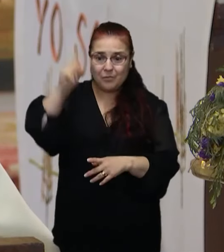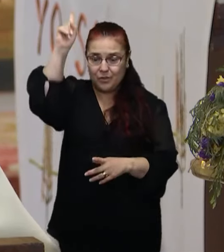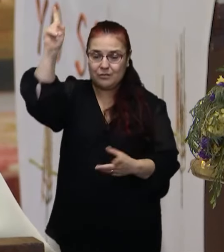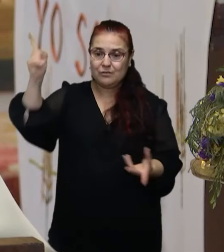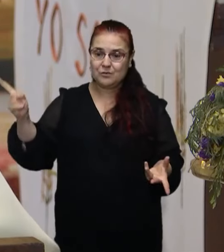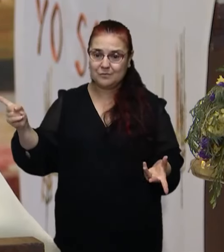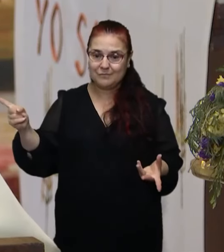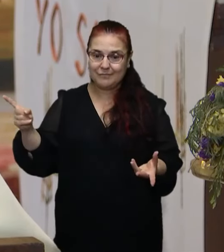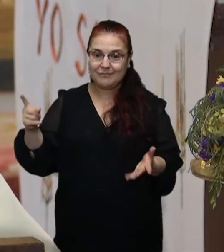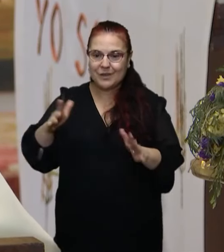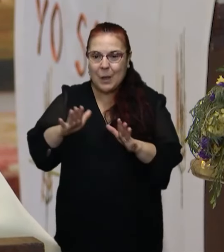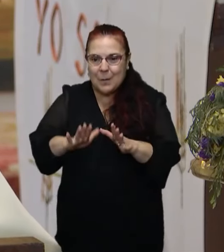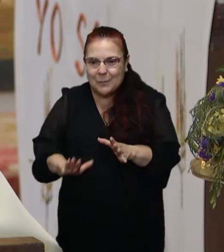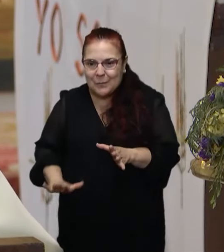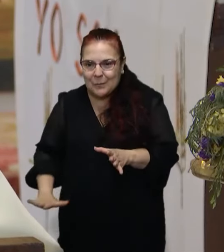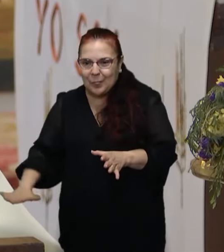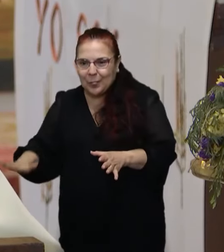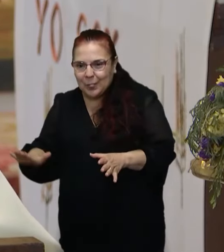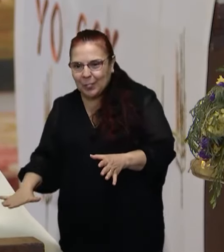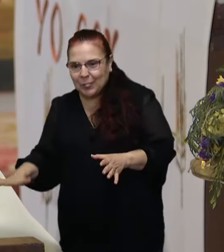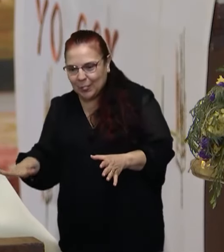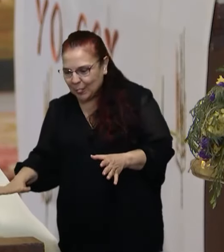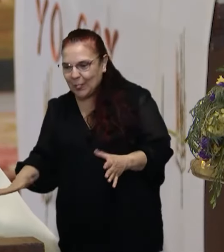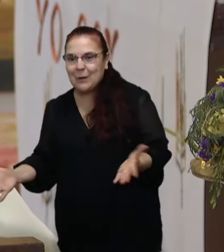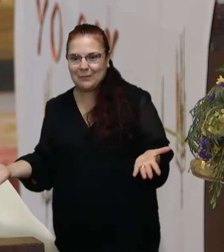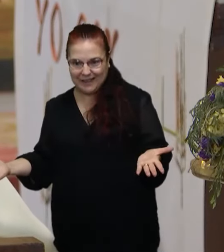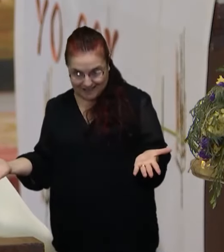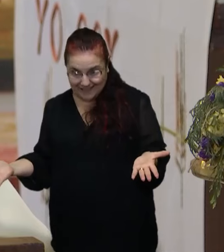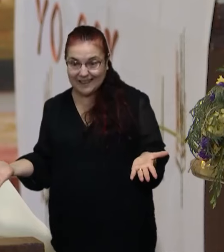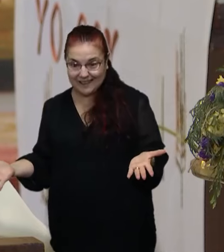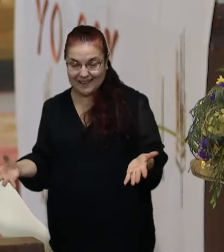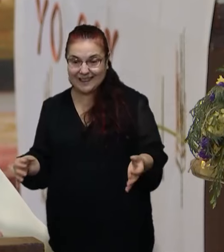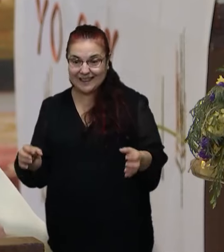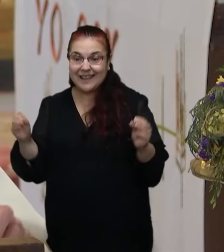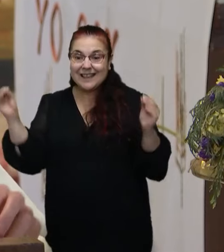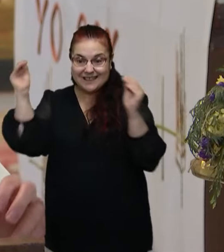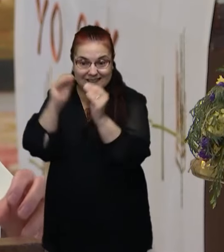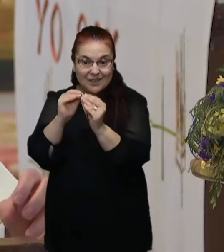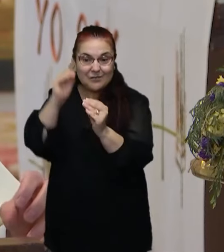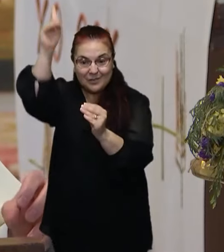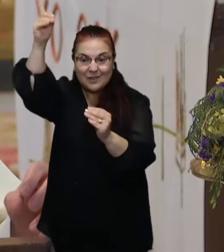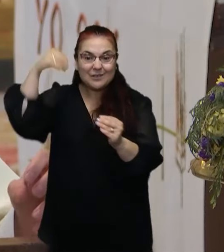La pequeñez, según Dios, esa pequeñez que le permite a Él